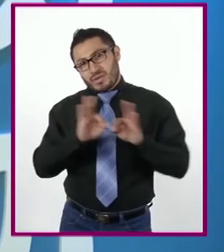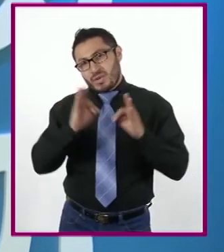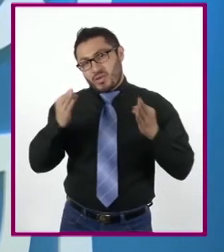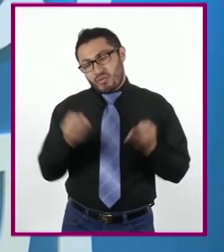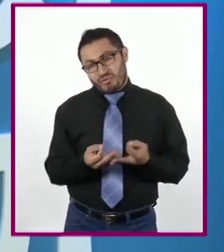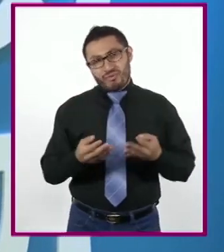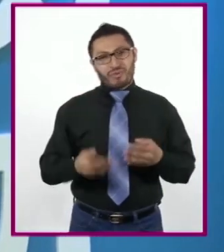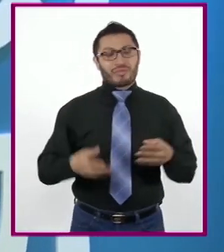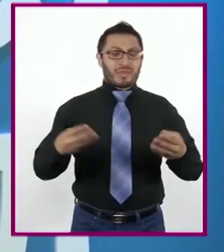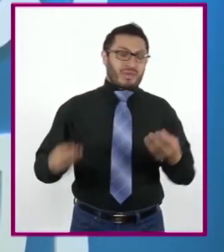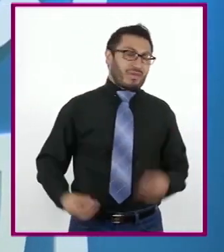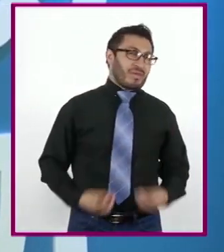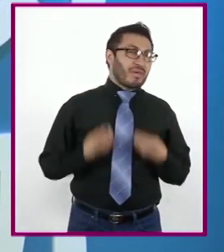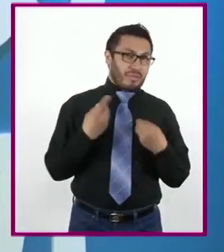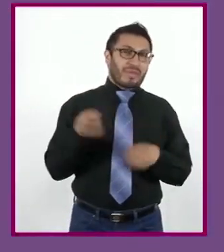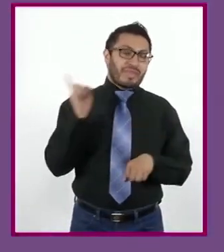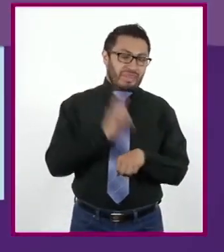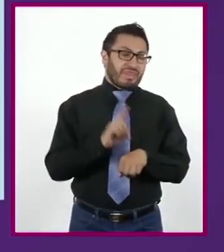apegada a la vida real.